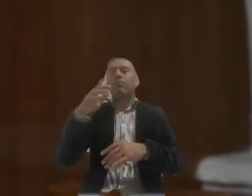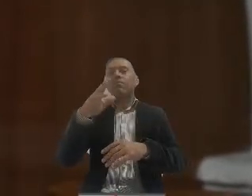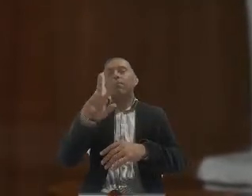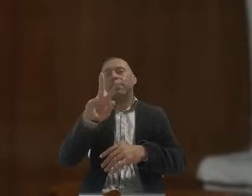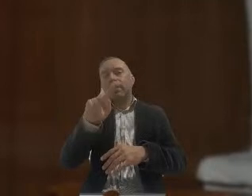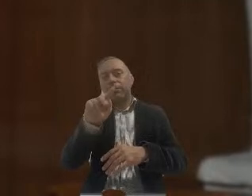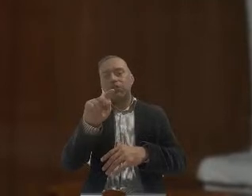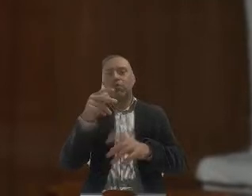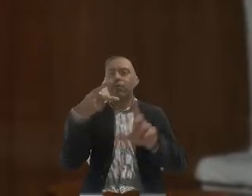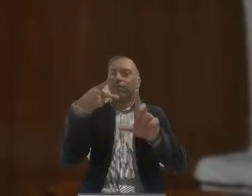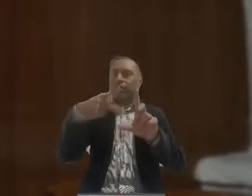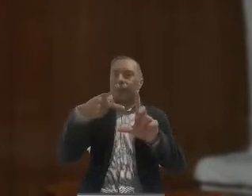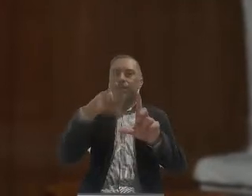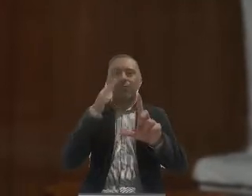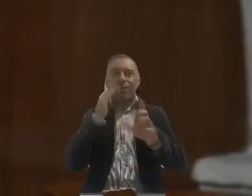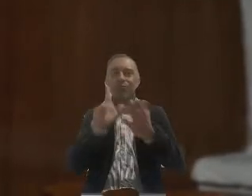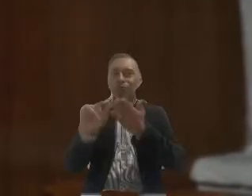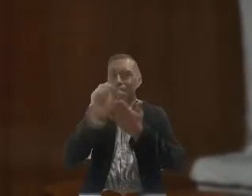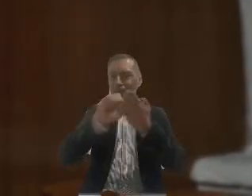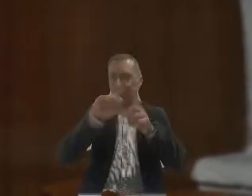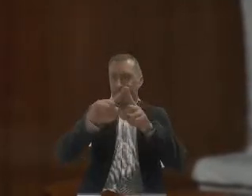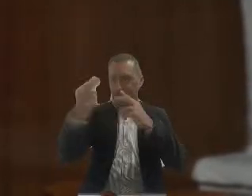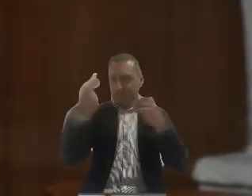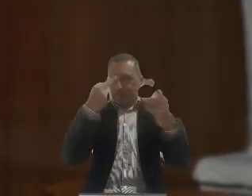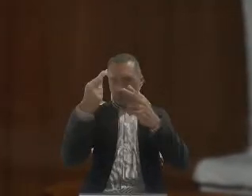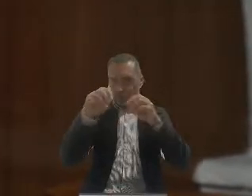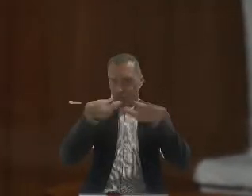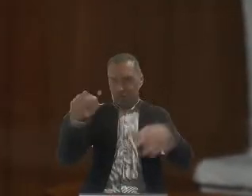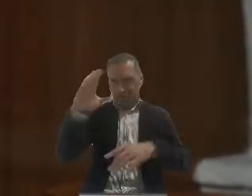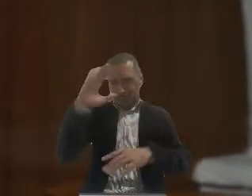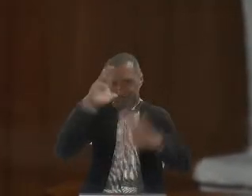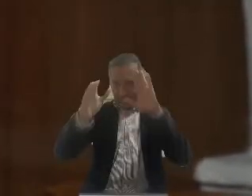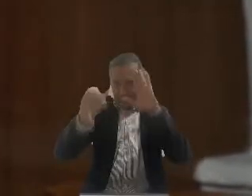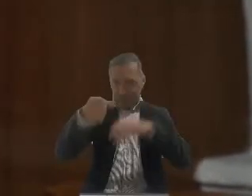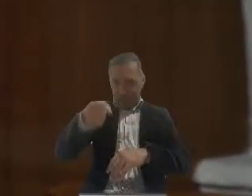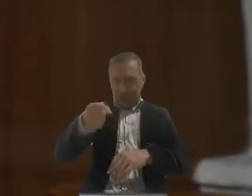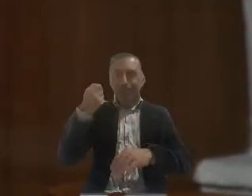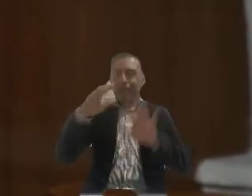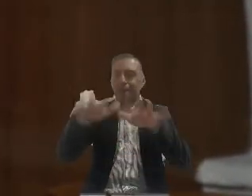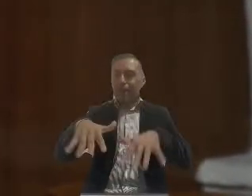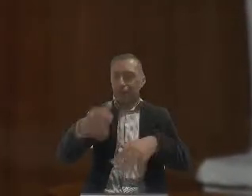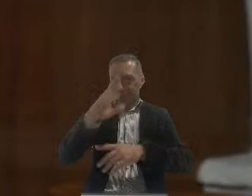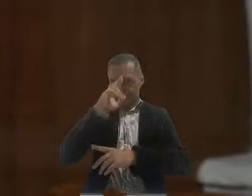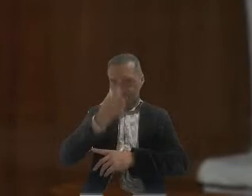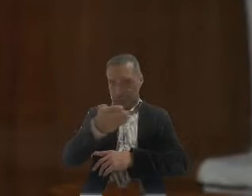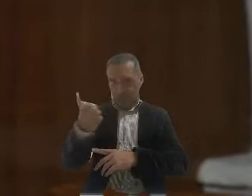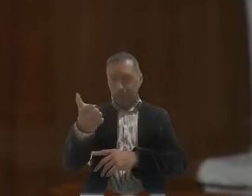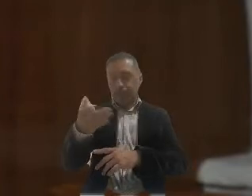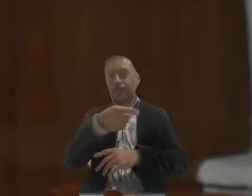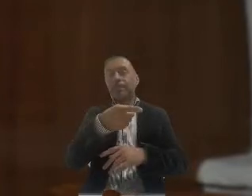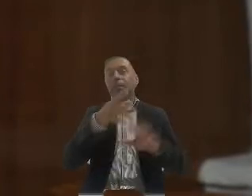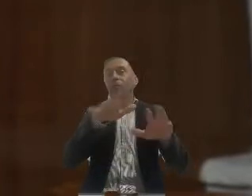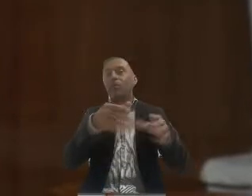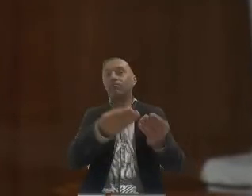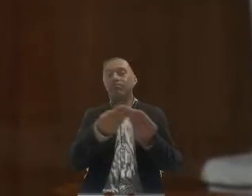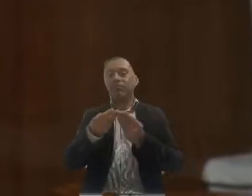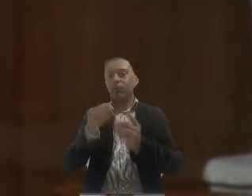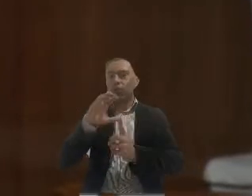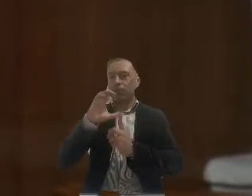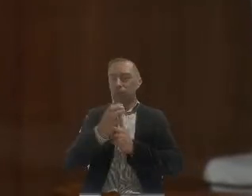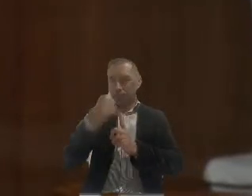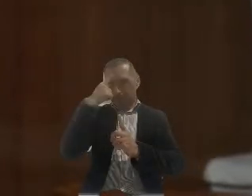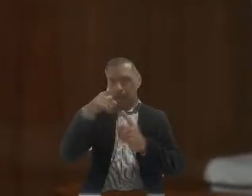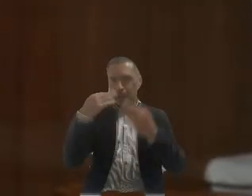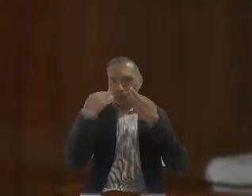sociales. Honorable Asamblea, la Presidencia de la Legislatura remitió a la Comisión Legislativa de Transparencia, Acceso a la